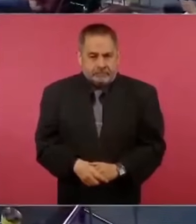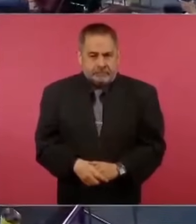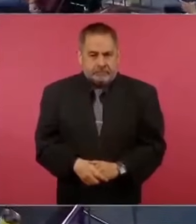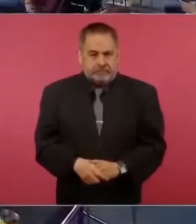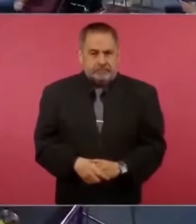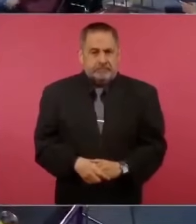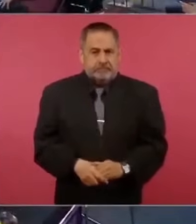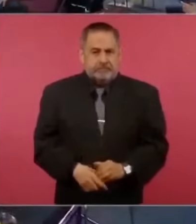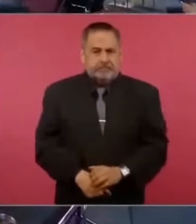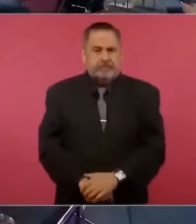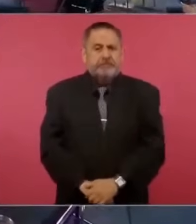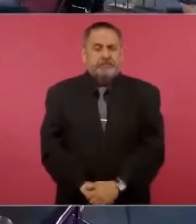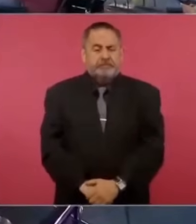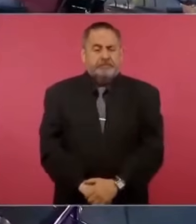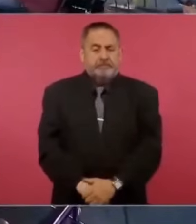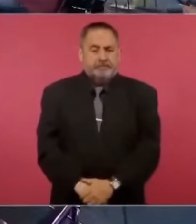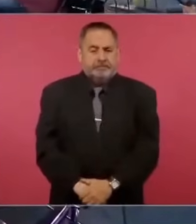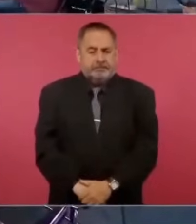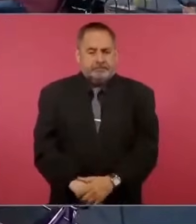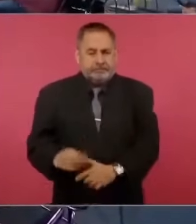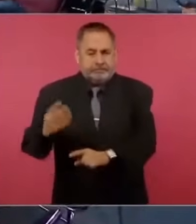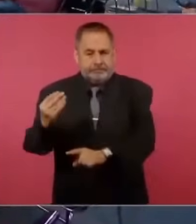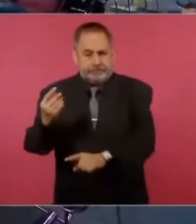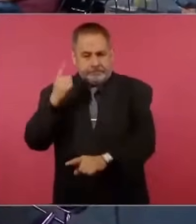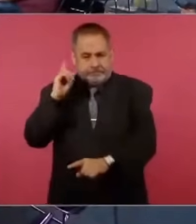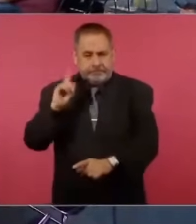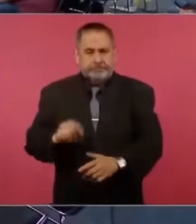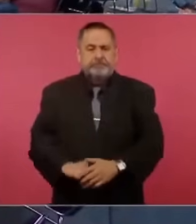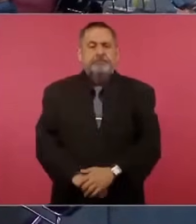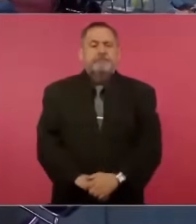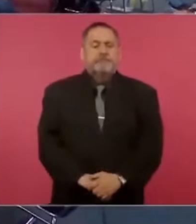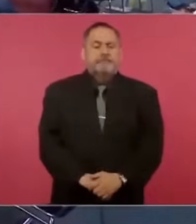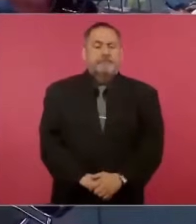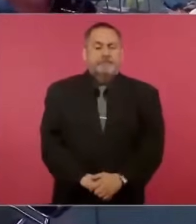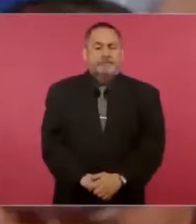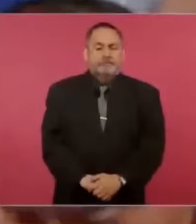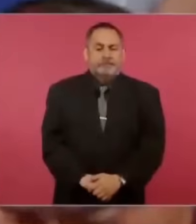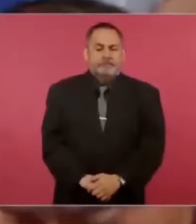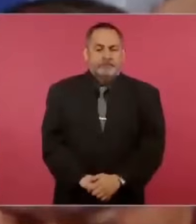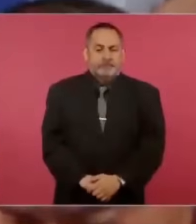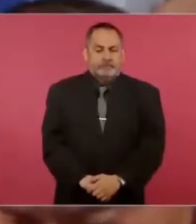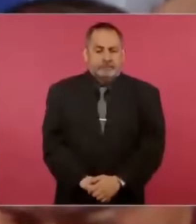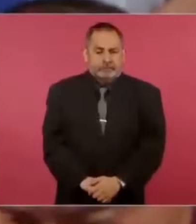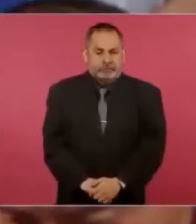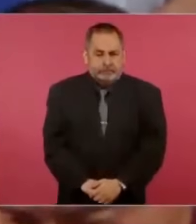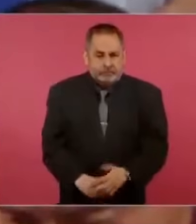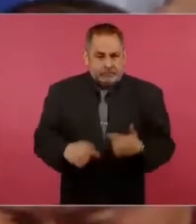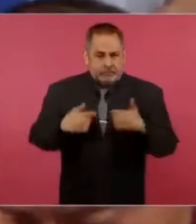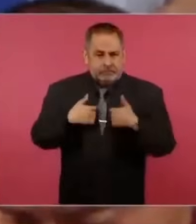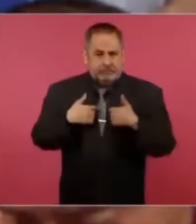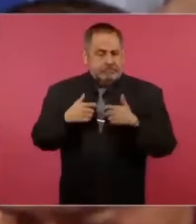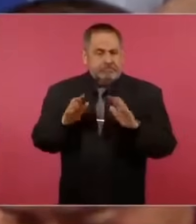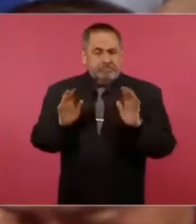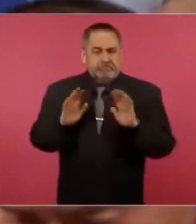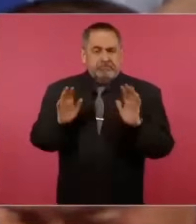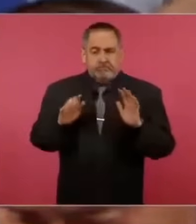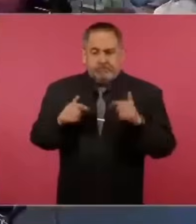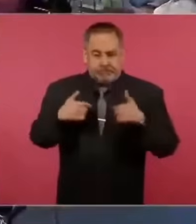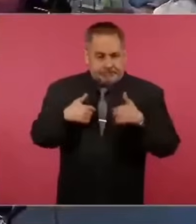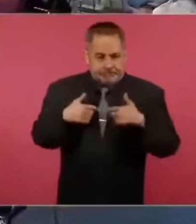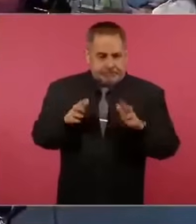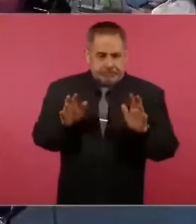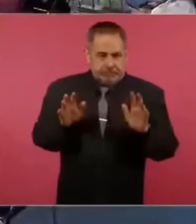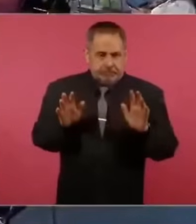disposición de abrir el diálogo con México? ¿Esto sería posible o no? Nosotros no estamos